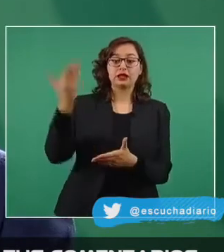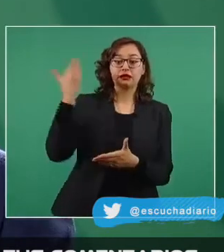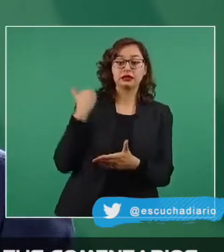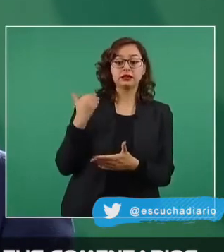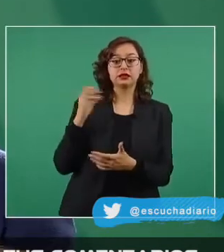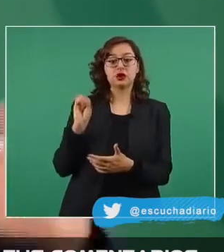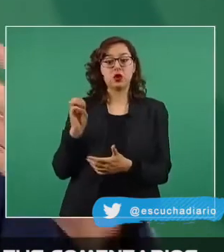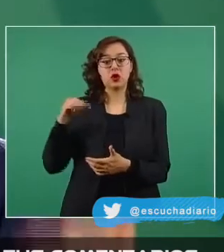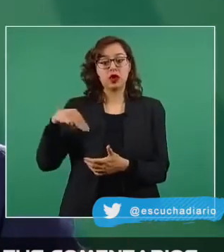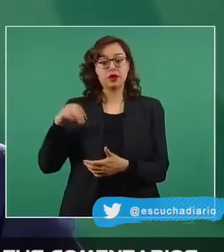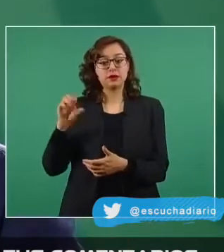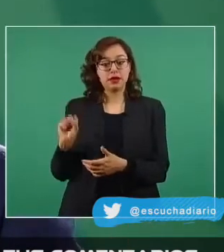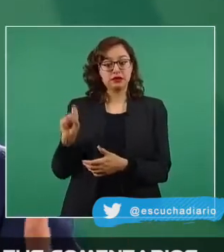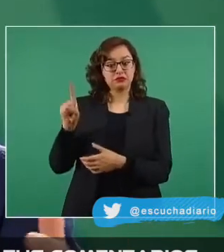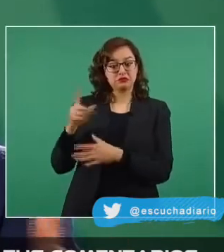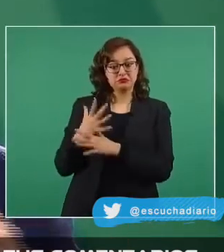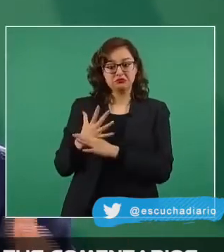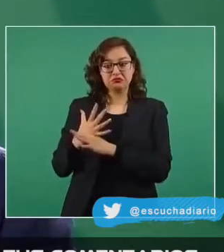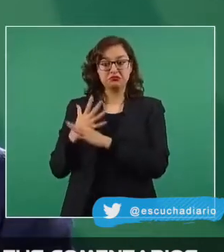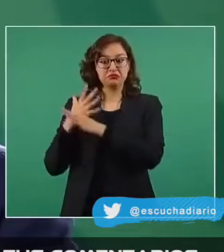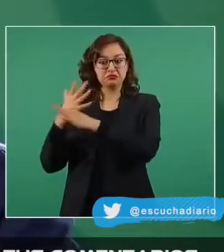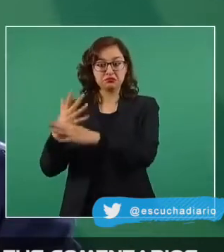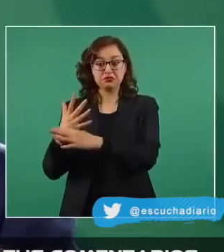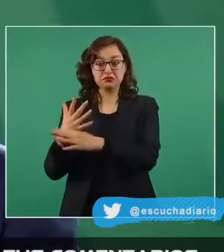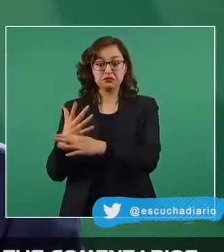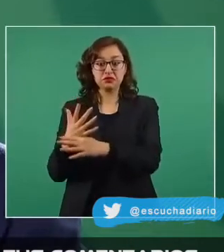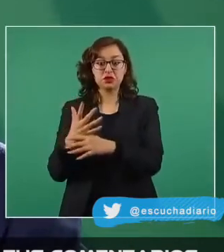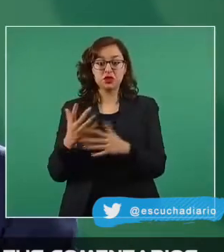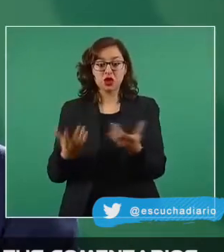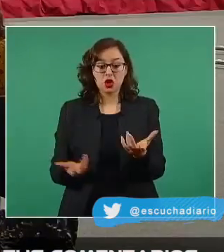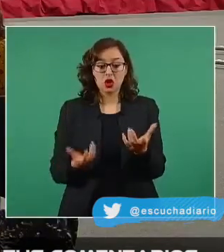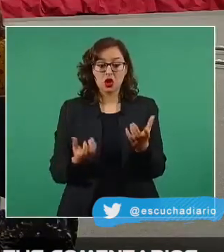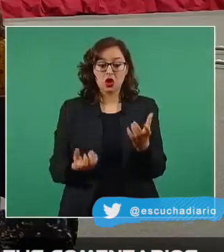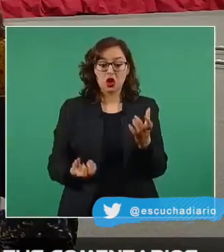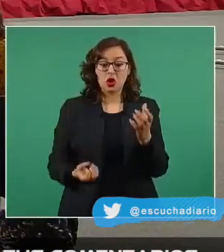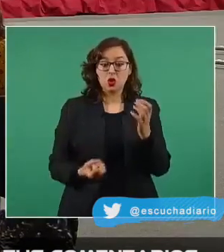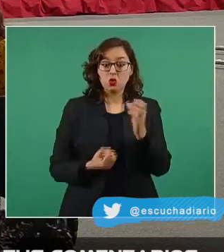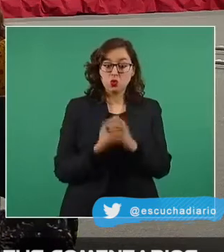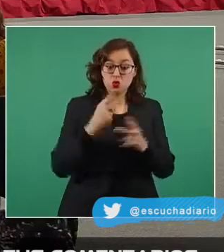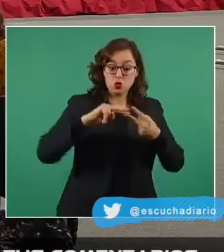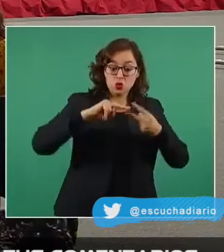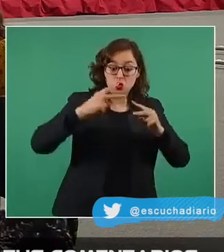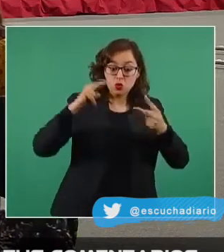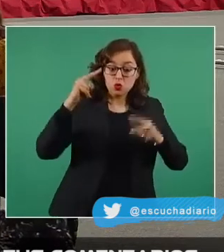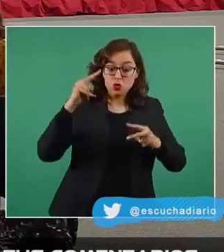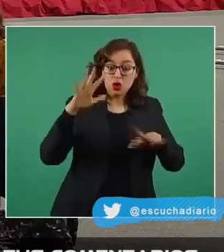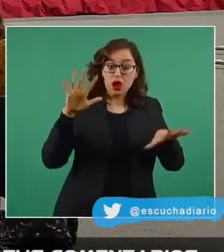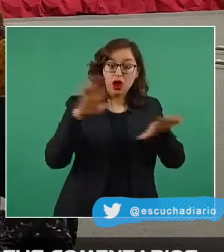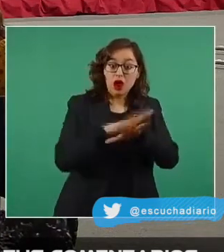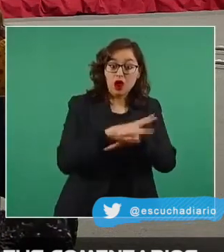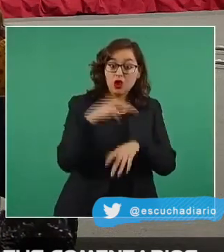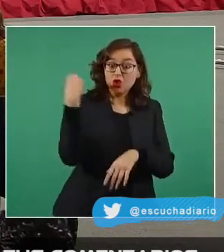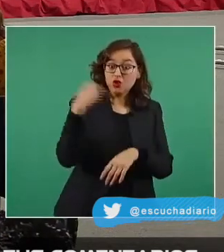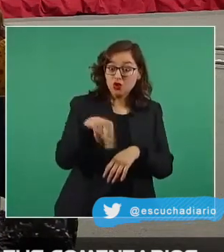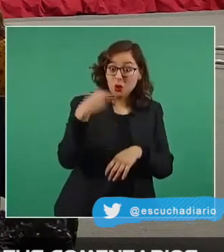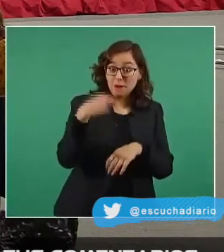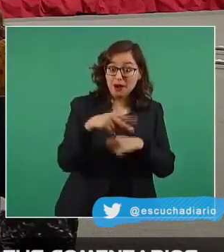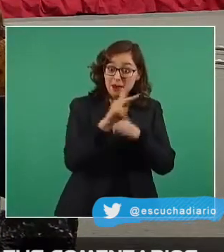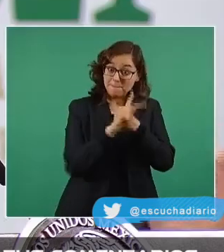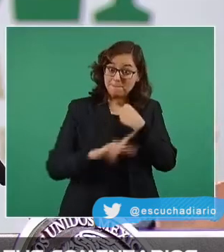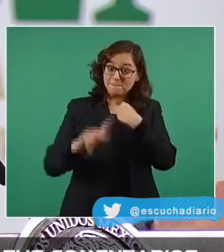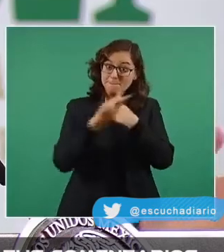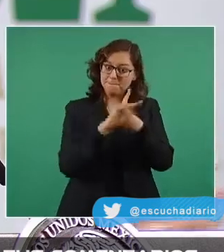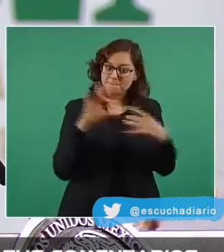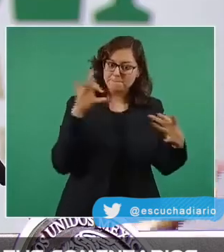se sitúa en 85%. Si sospechas de haberte contagiado de COVID-19 y vas a hacerte la prueba, evita de